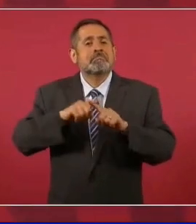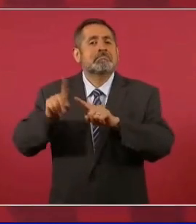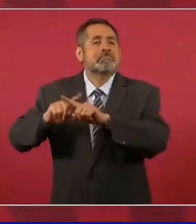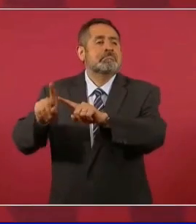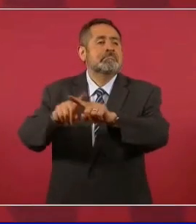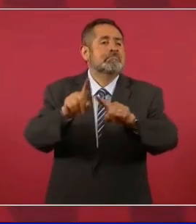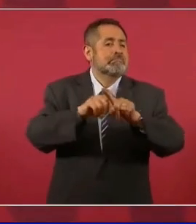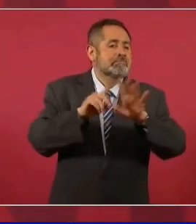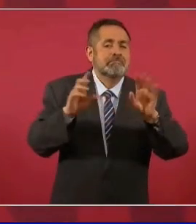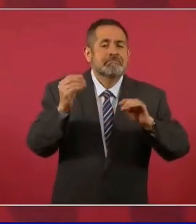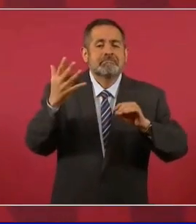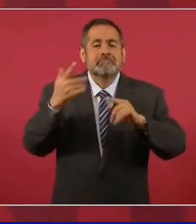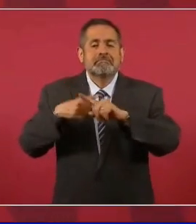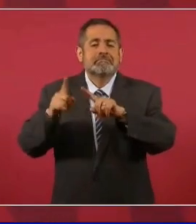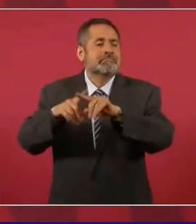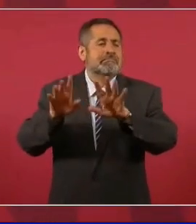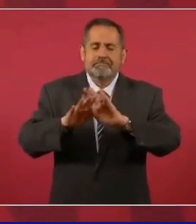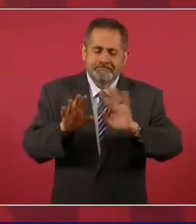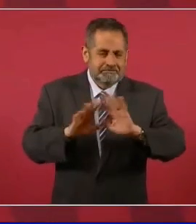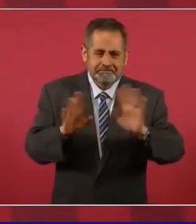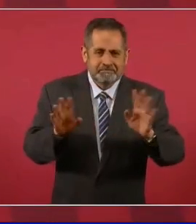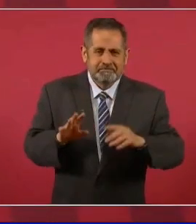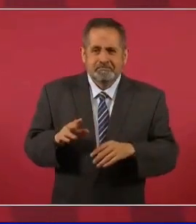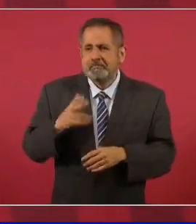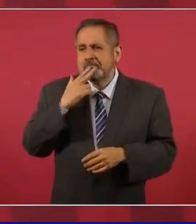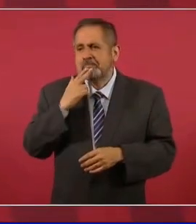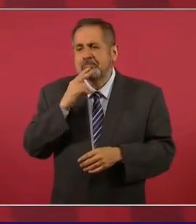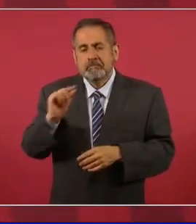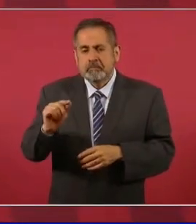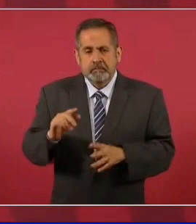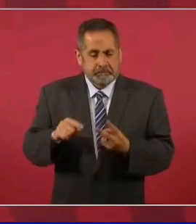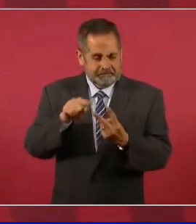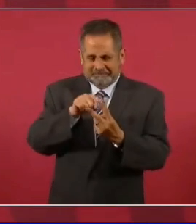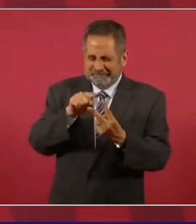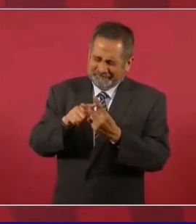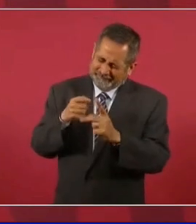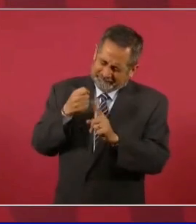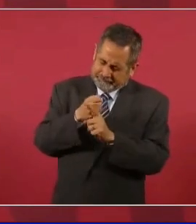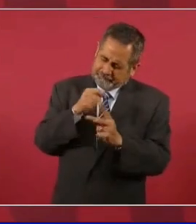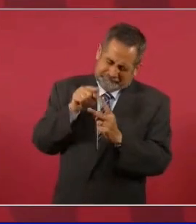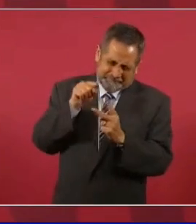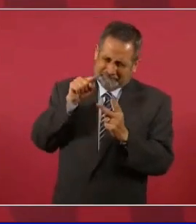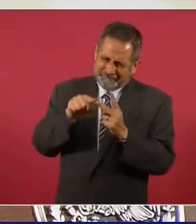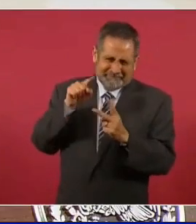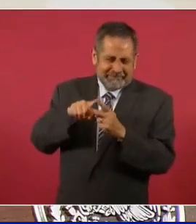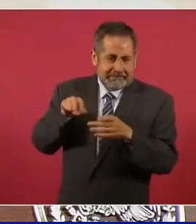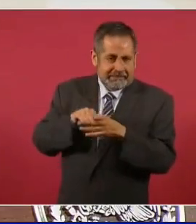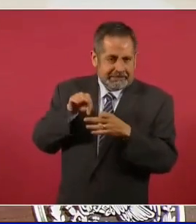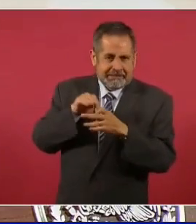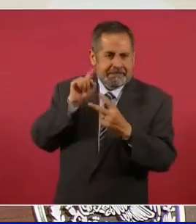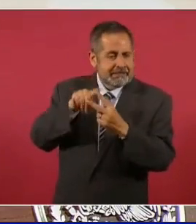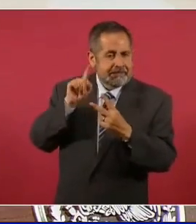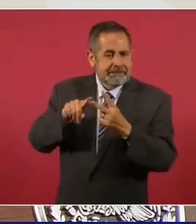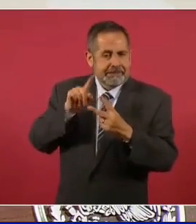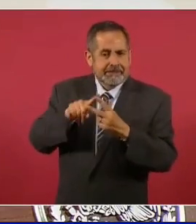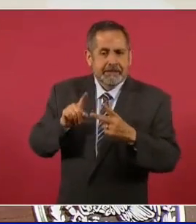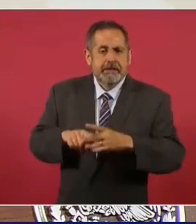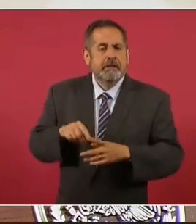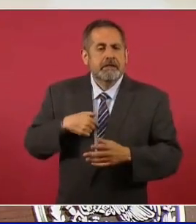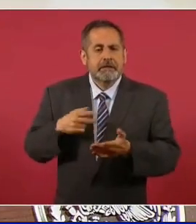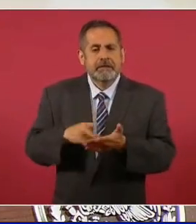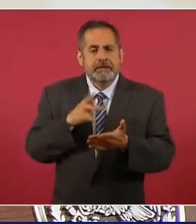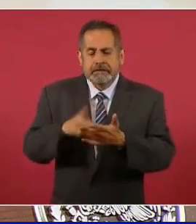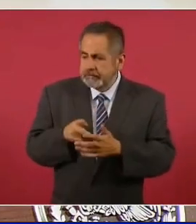unos 50 pero con muy poco impacto yo constantemente le estoy